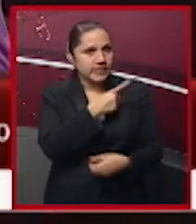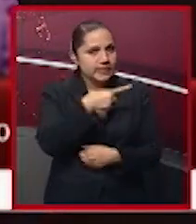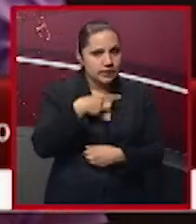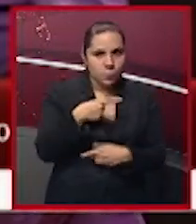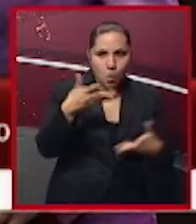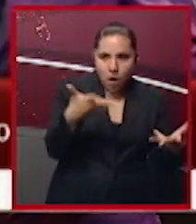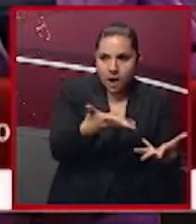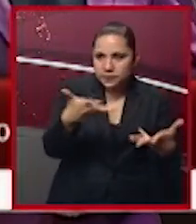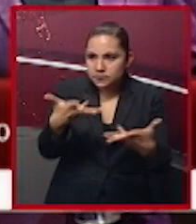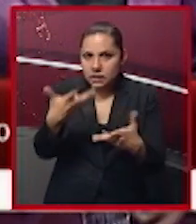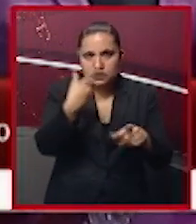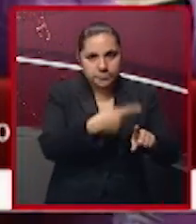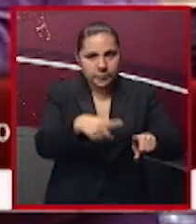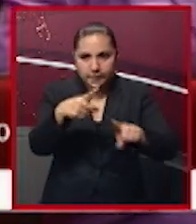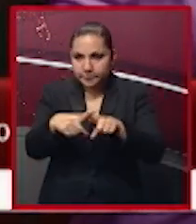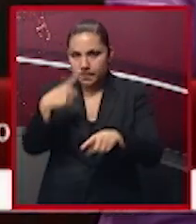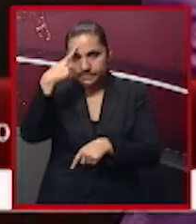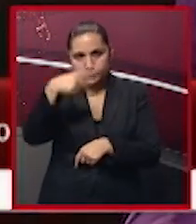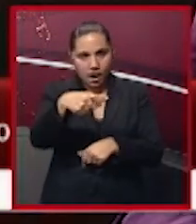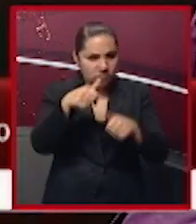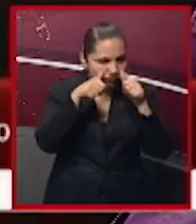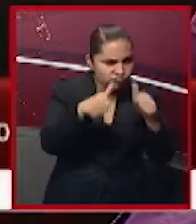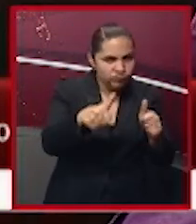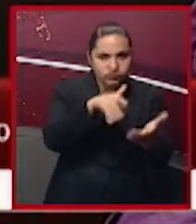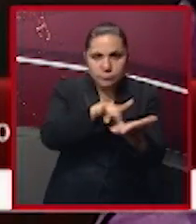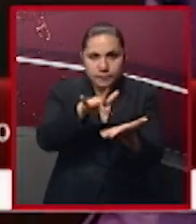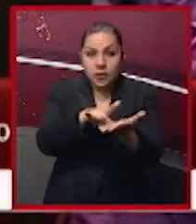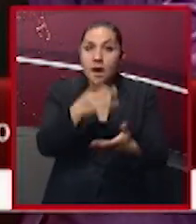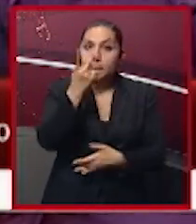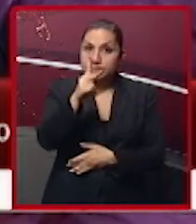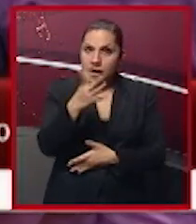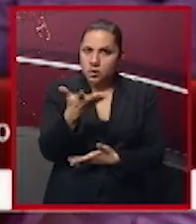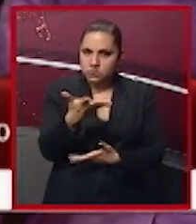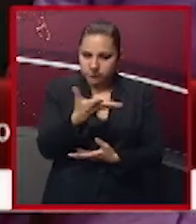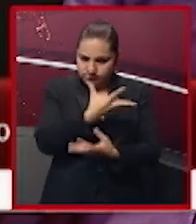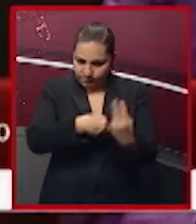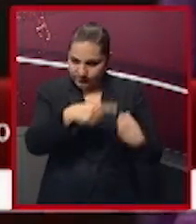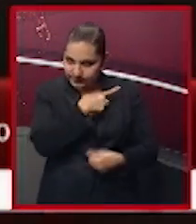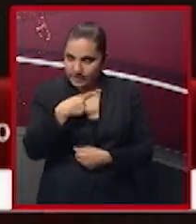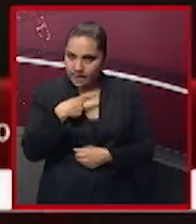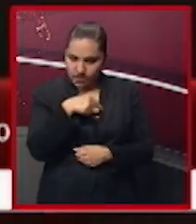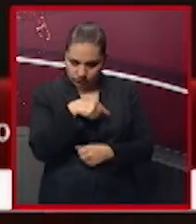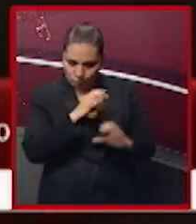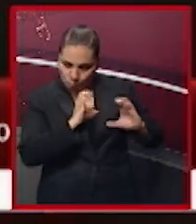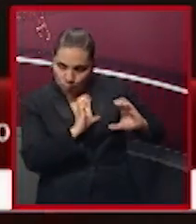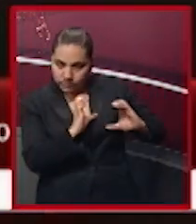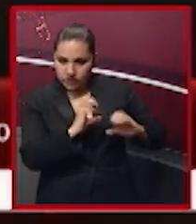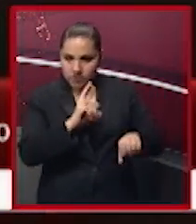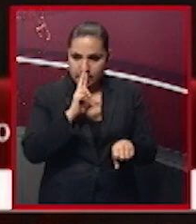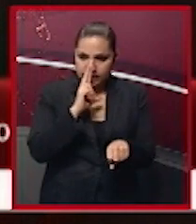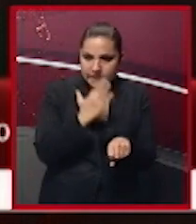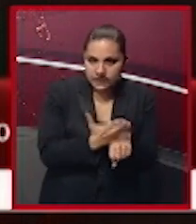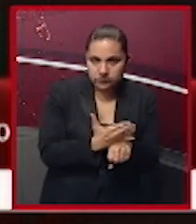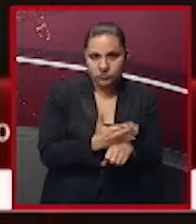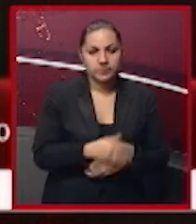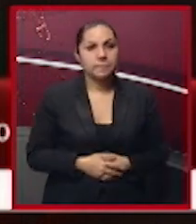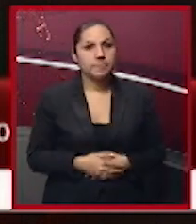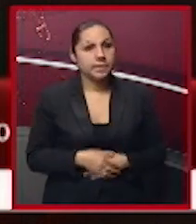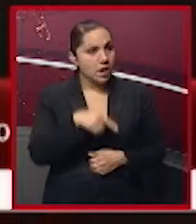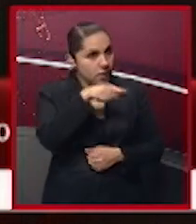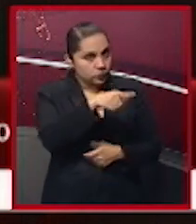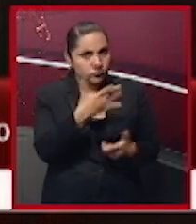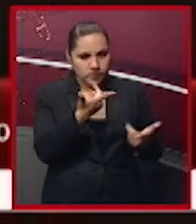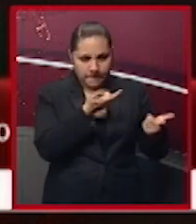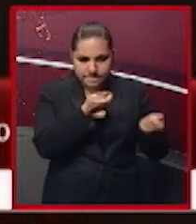posible sin que ello se traduzca en irresponsabilidad, en un manejo honesto,